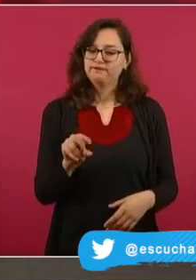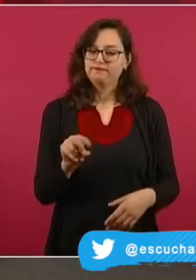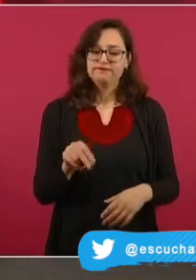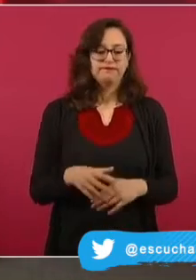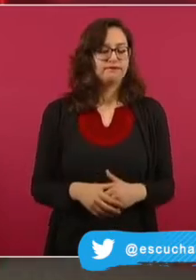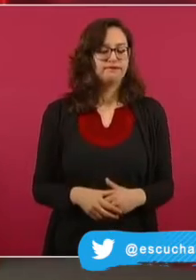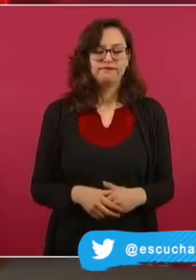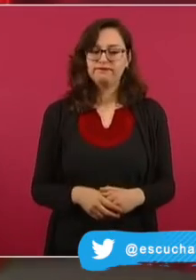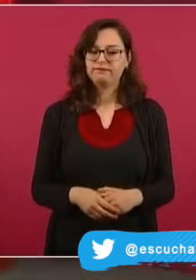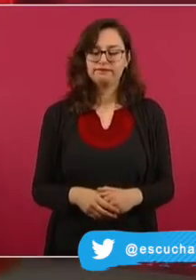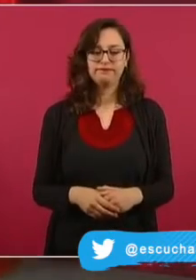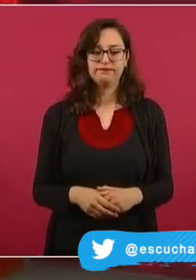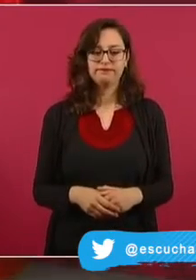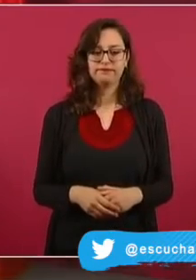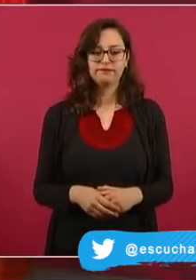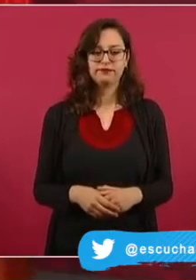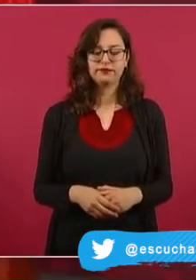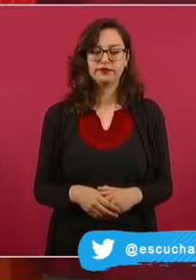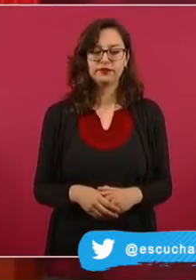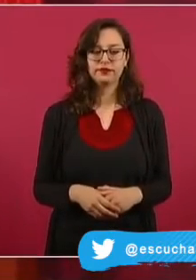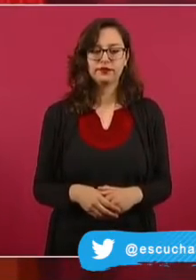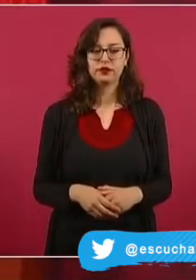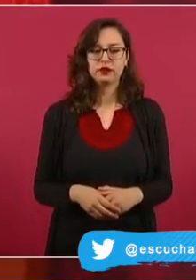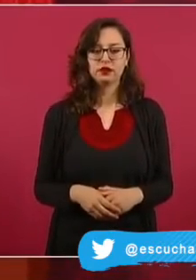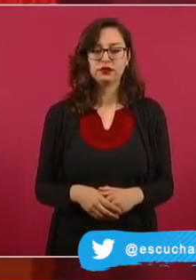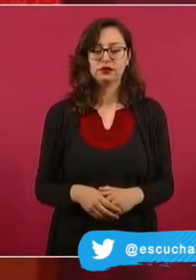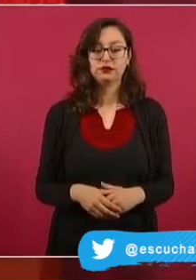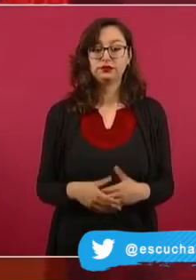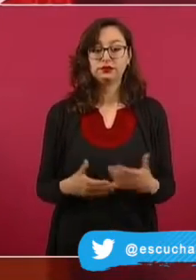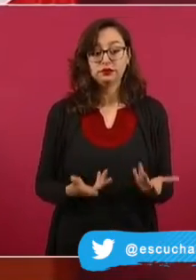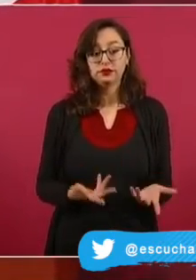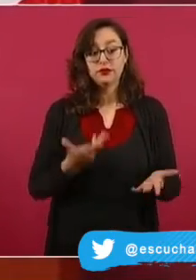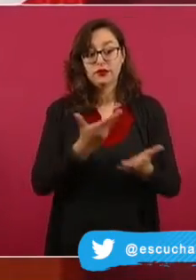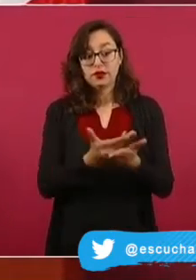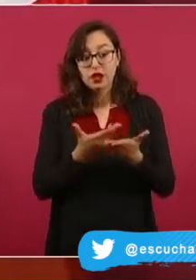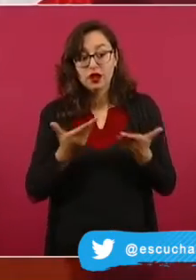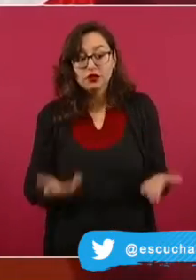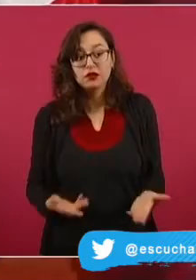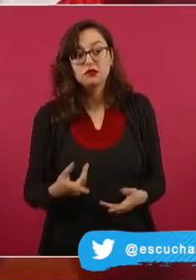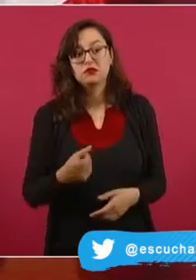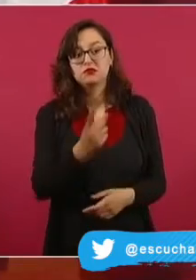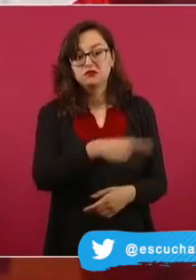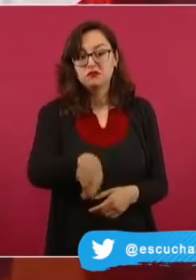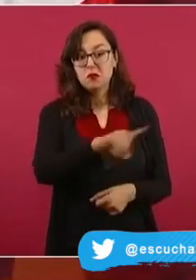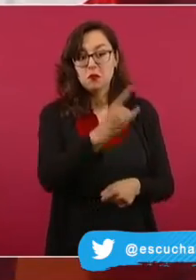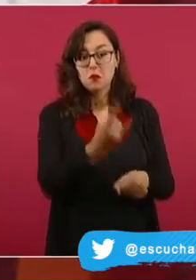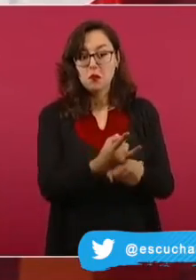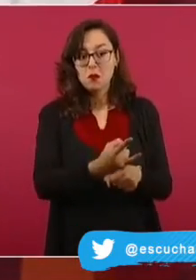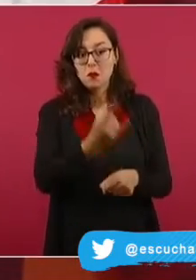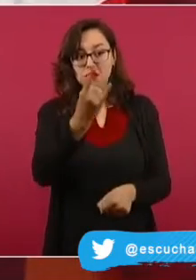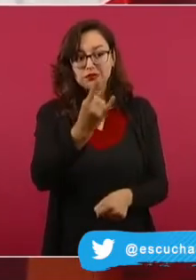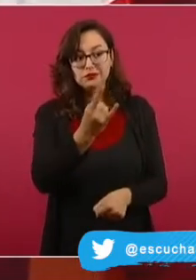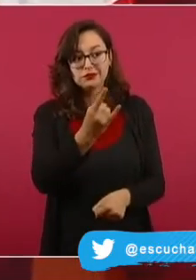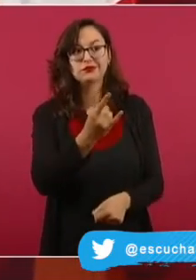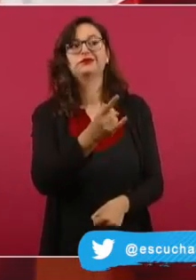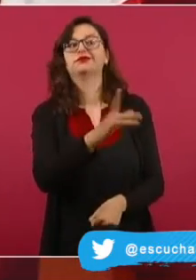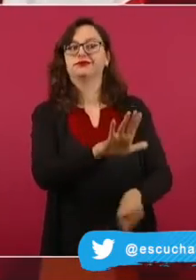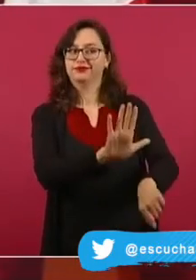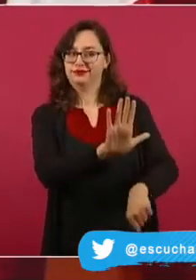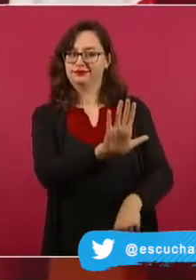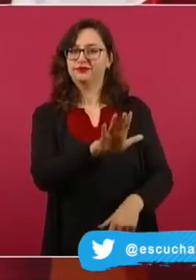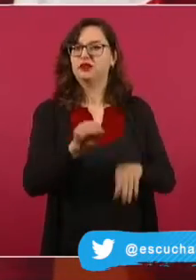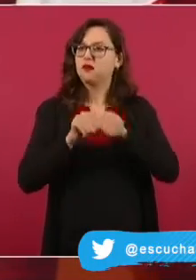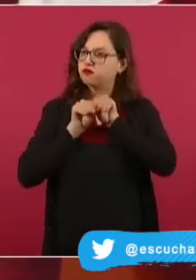de su regreso por la asistencia a la Cumbre de las Américas y se analizará el asunto migratorio. Es un proceso natural porque la